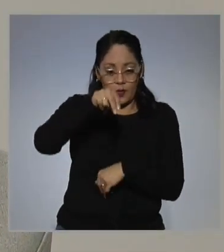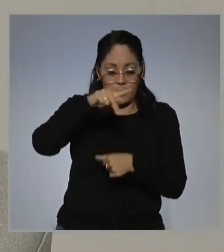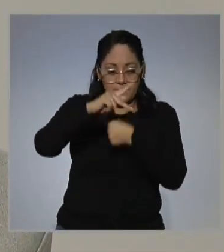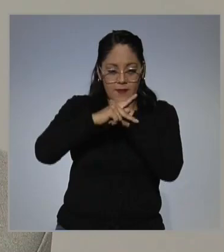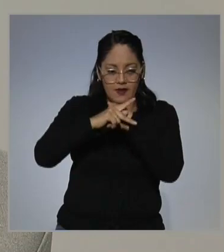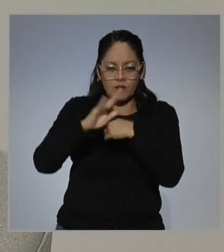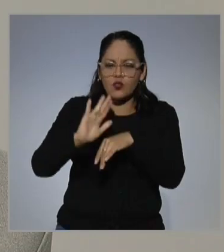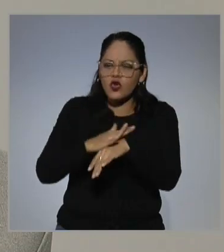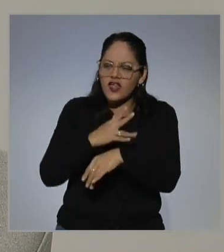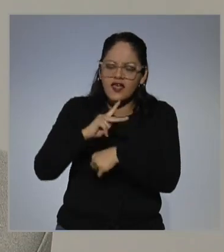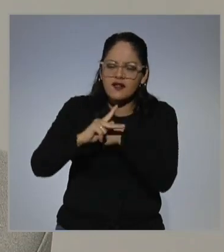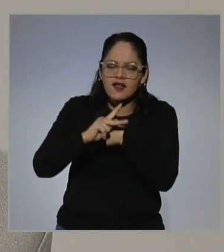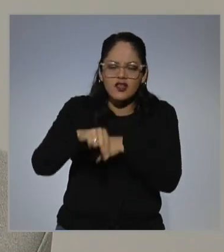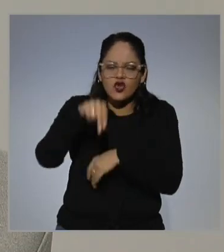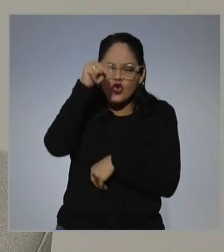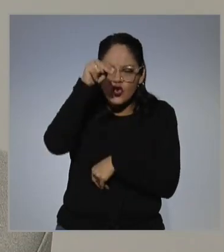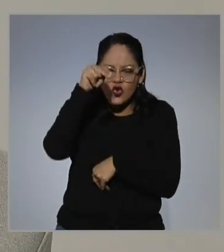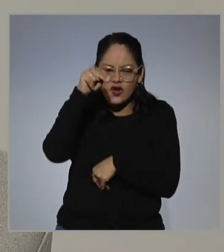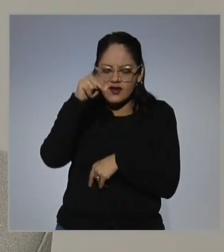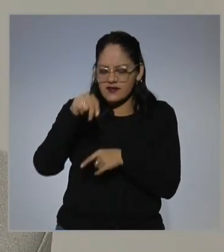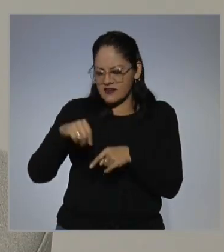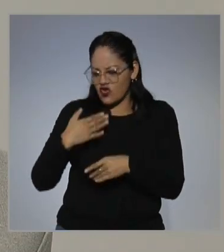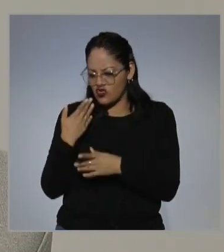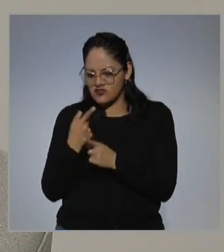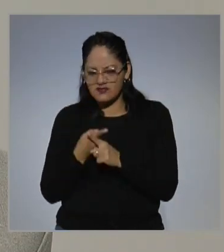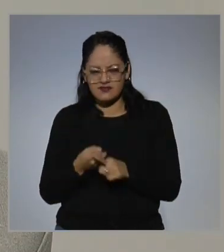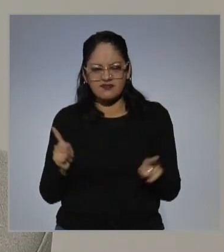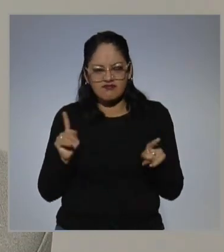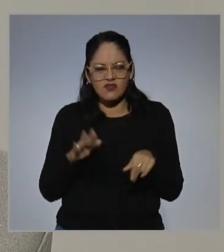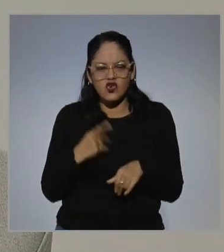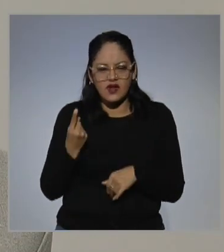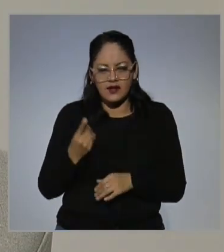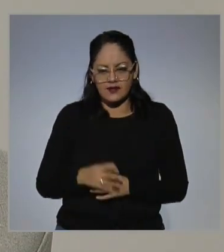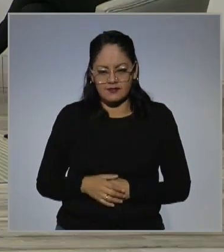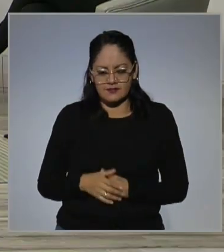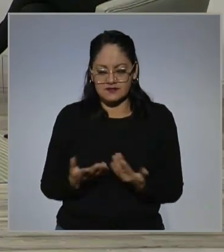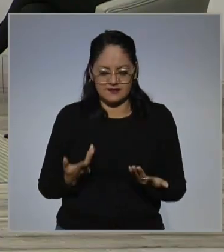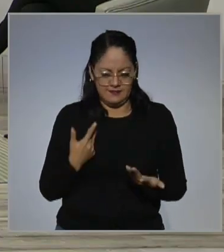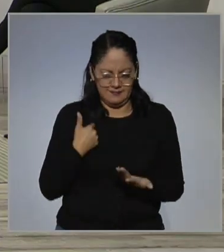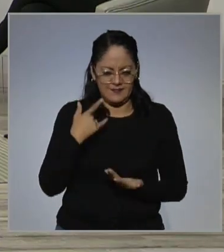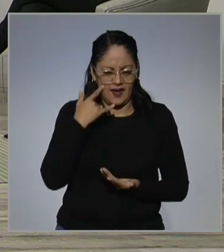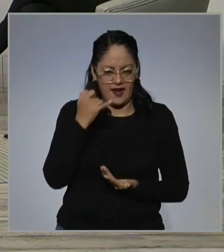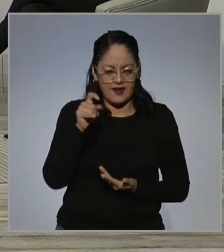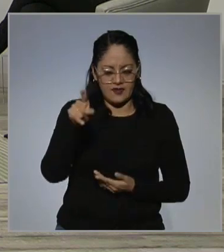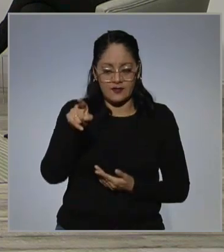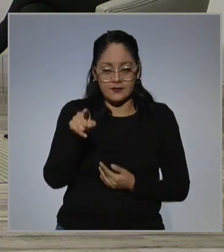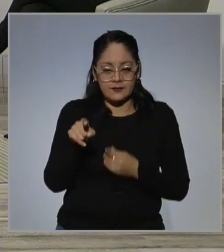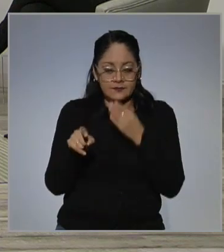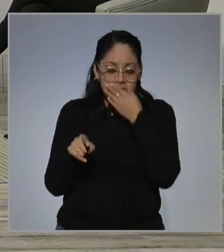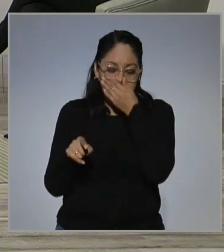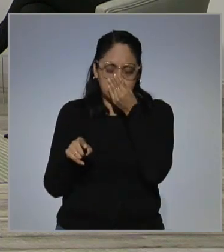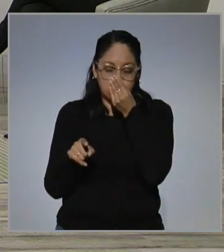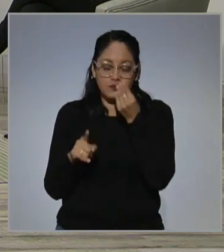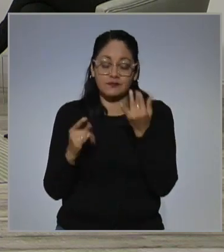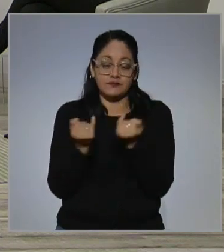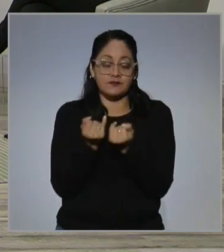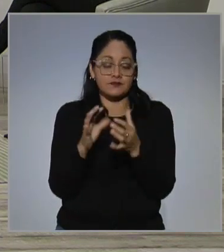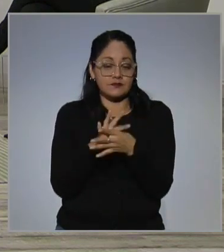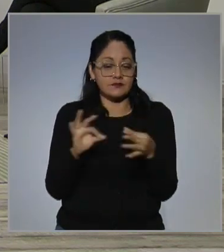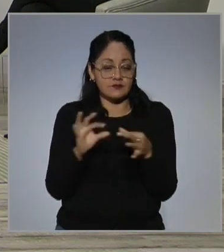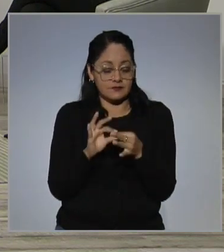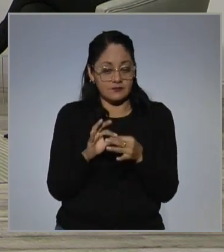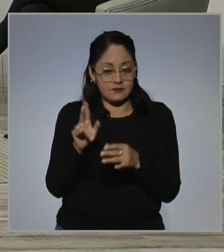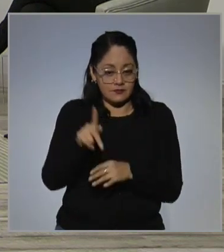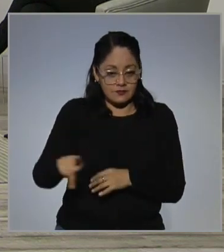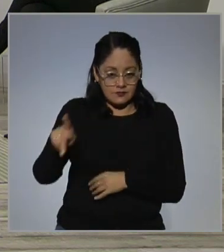por qué en el norte es demasiado ajeno a estas tradiciones. Sí, lo ven ajeno, es lo que nos decías. Pero también hablábamos de